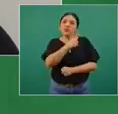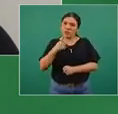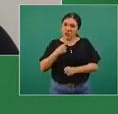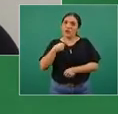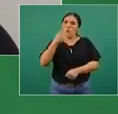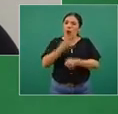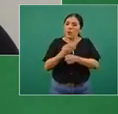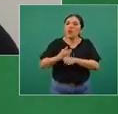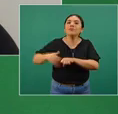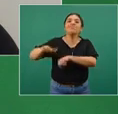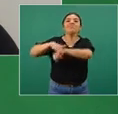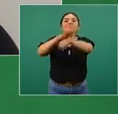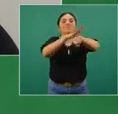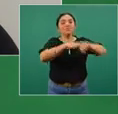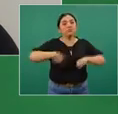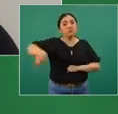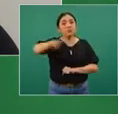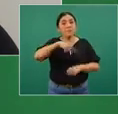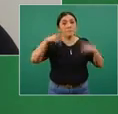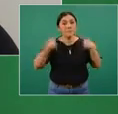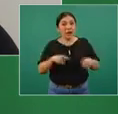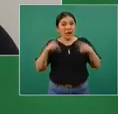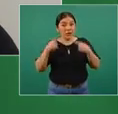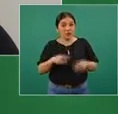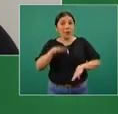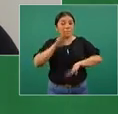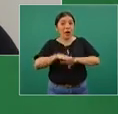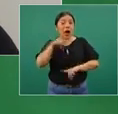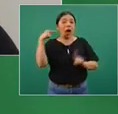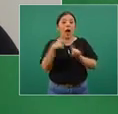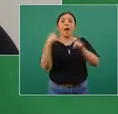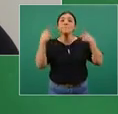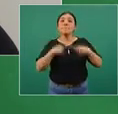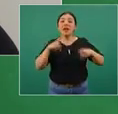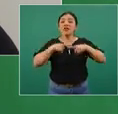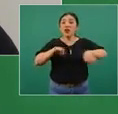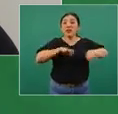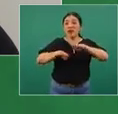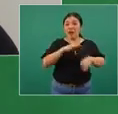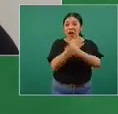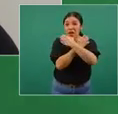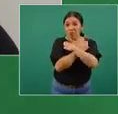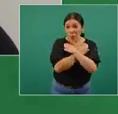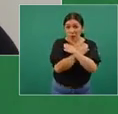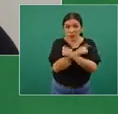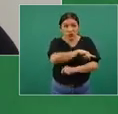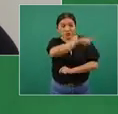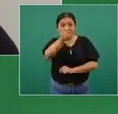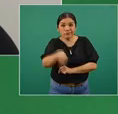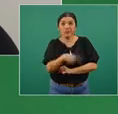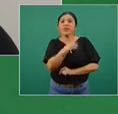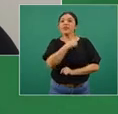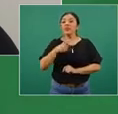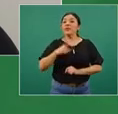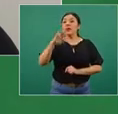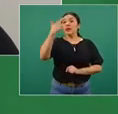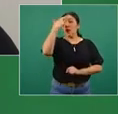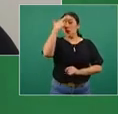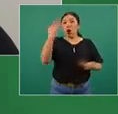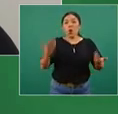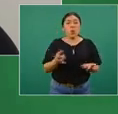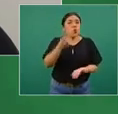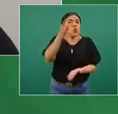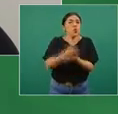la población y en este caso específicamente a los trabajadores de la educación, que recordemos que la